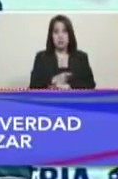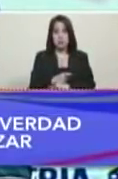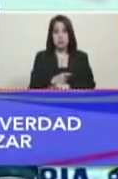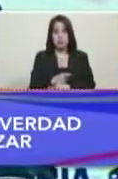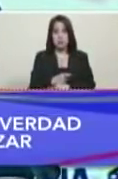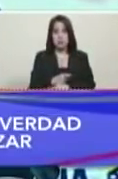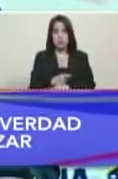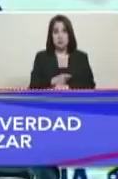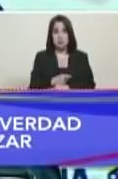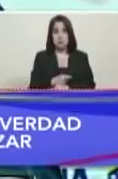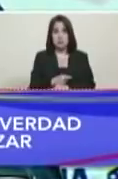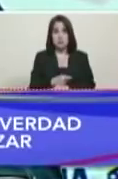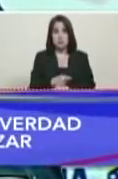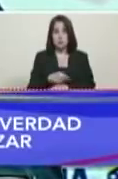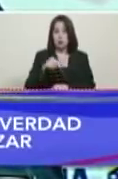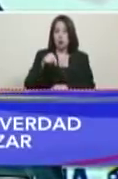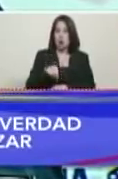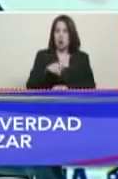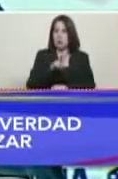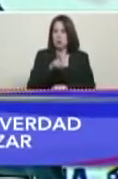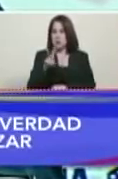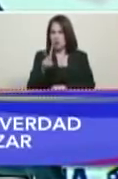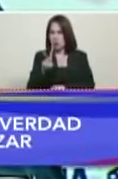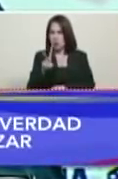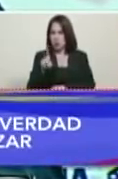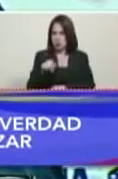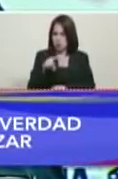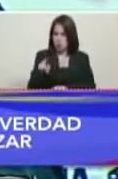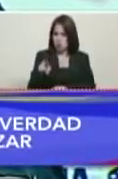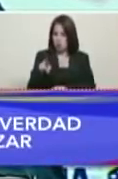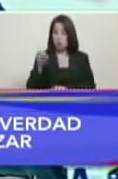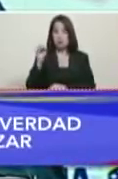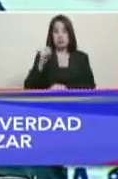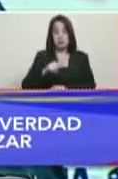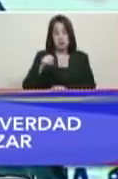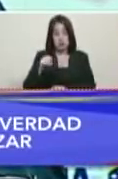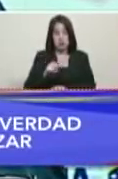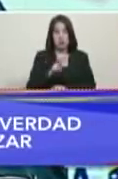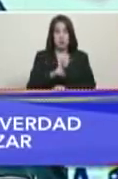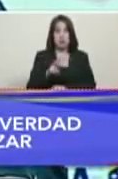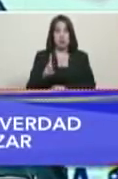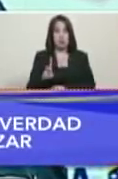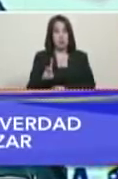Hoy es 22, ¿no? Mimu Vargas, 22.